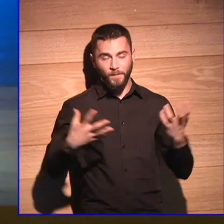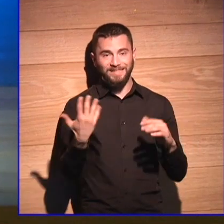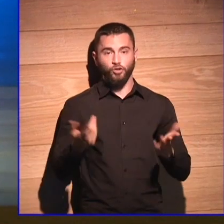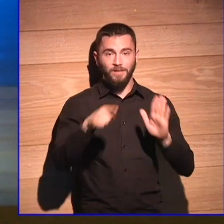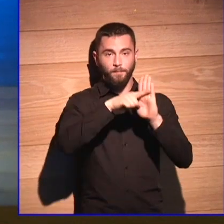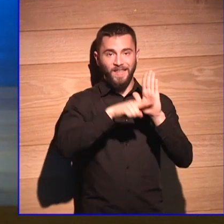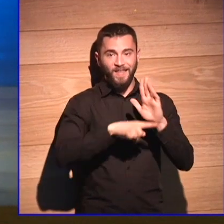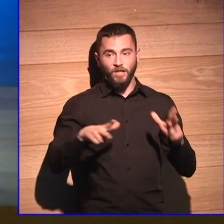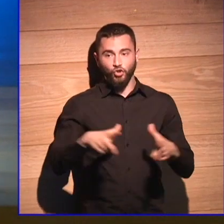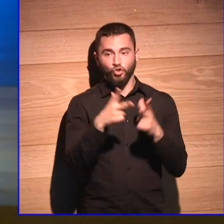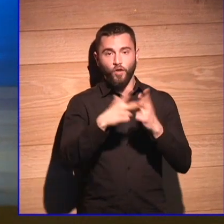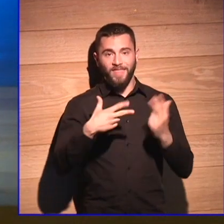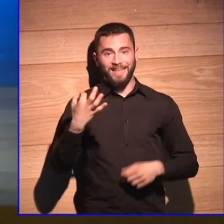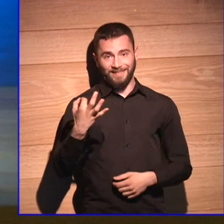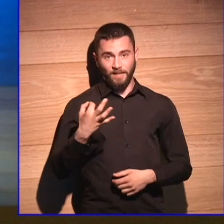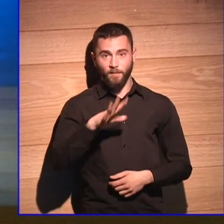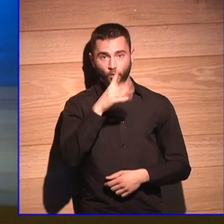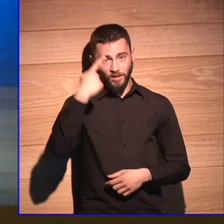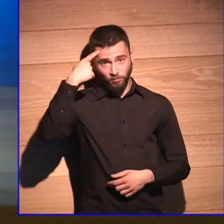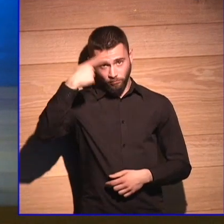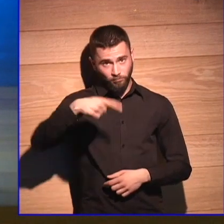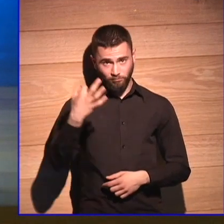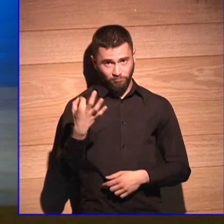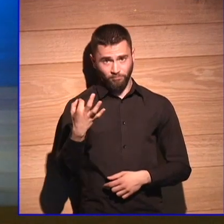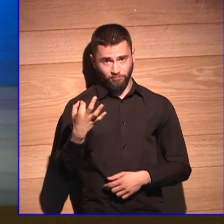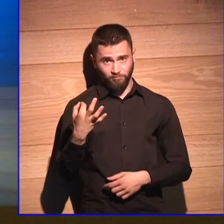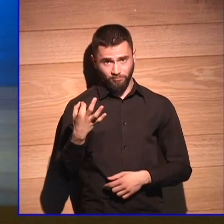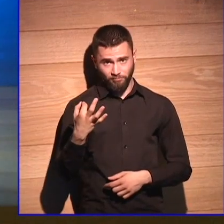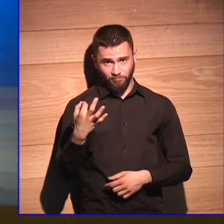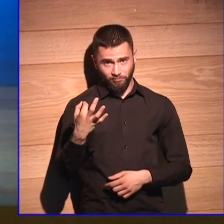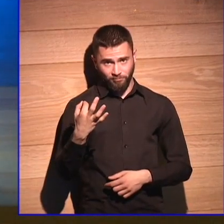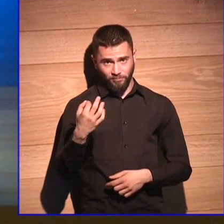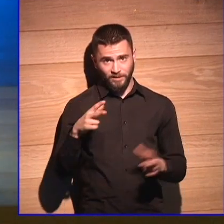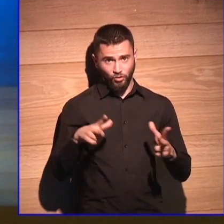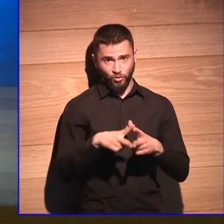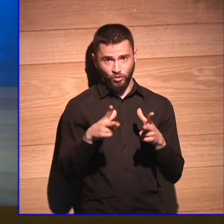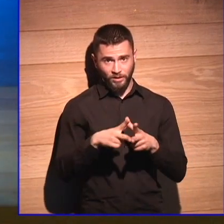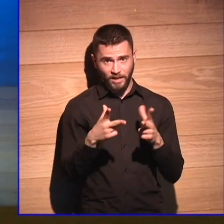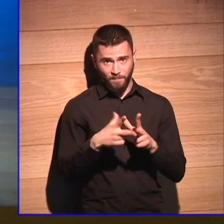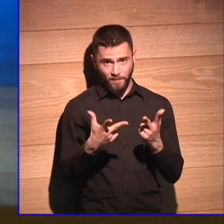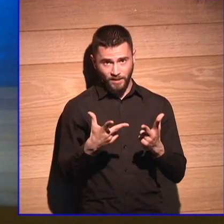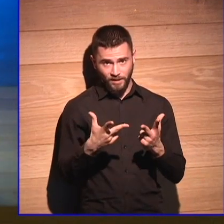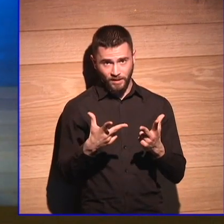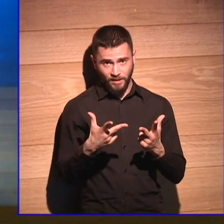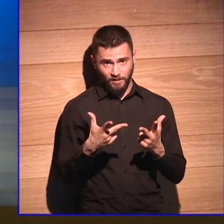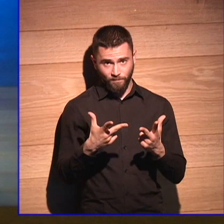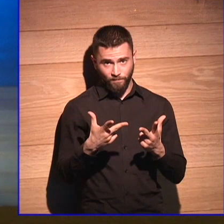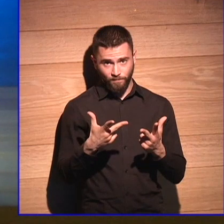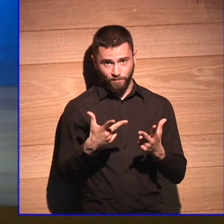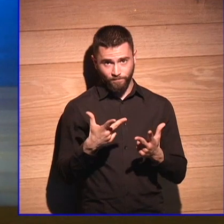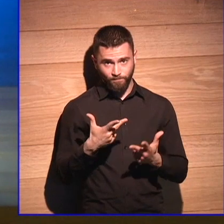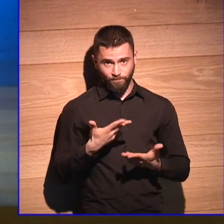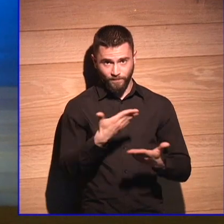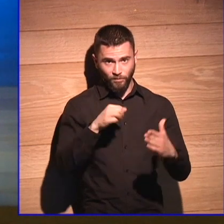medidas sociales y por eso hay que ser conscientes también y, digamos, socialmente forzar a que se